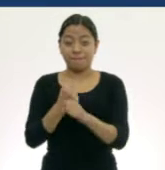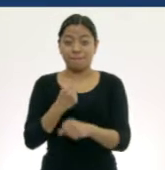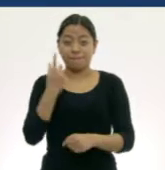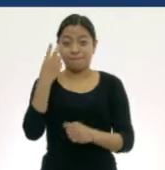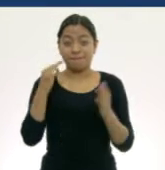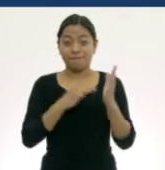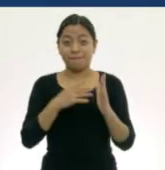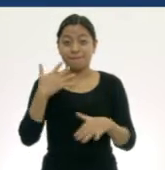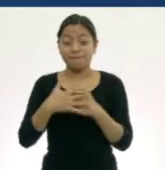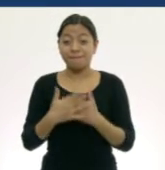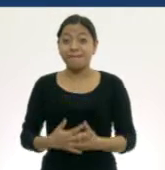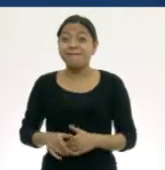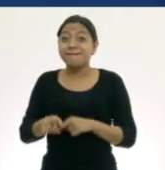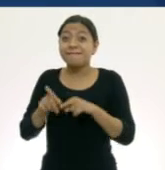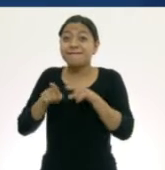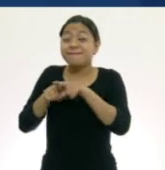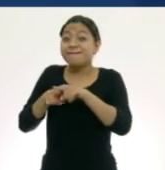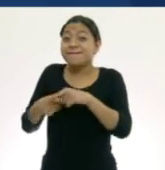con el nacimiento de mi hermana.